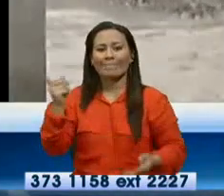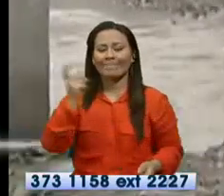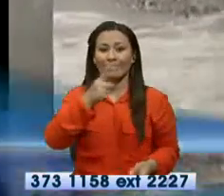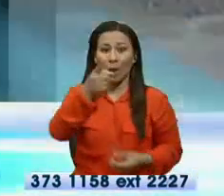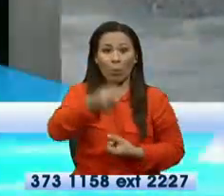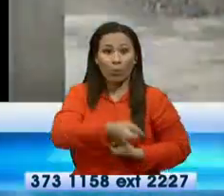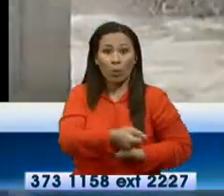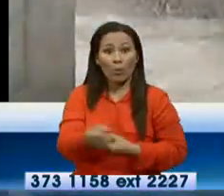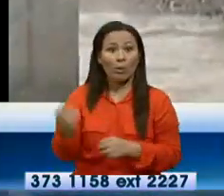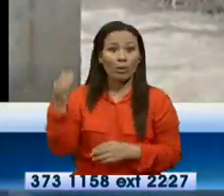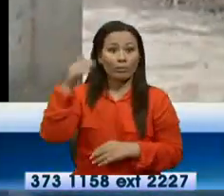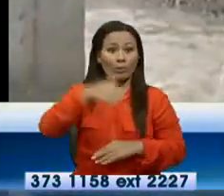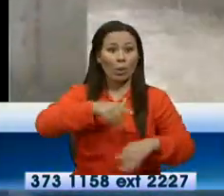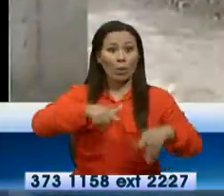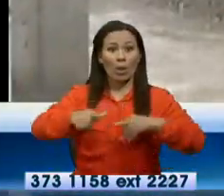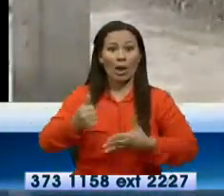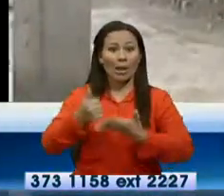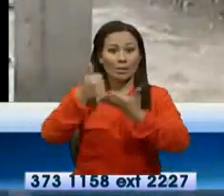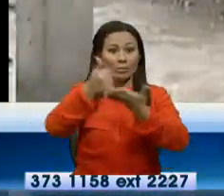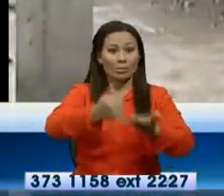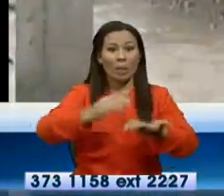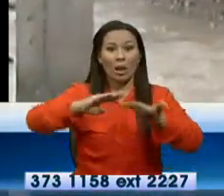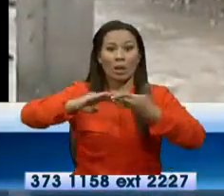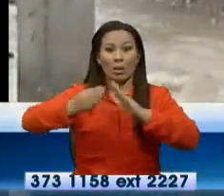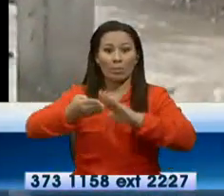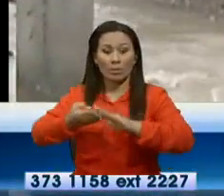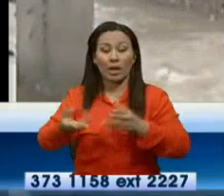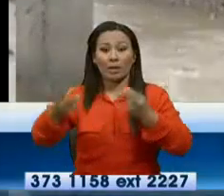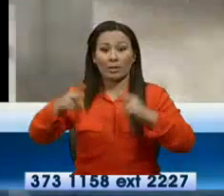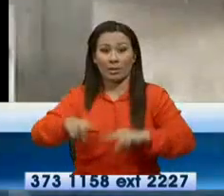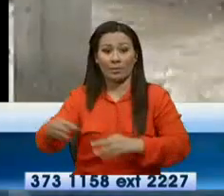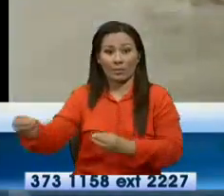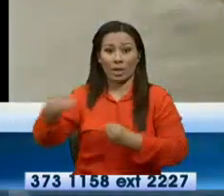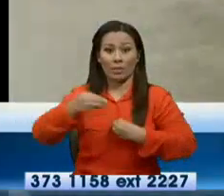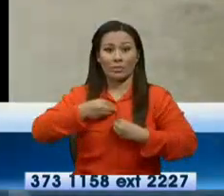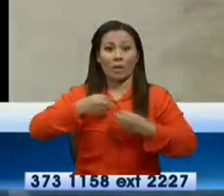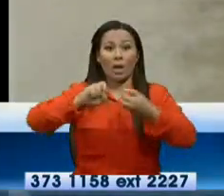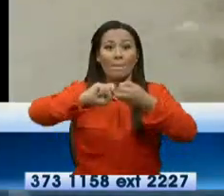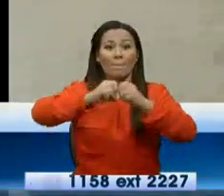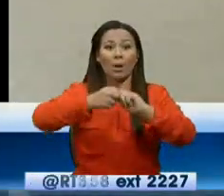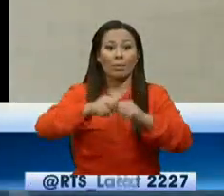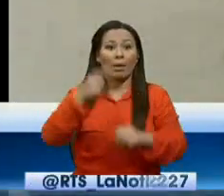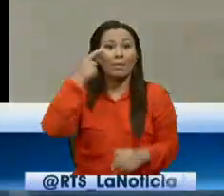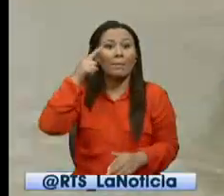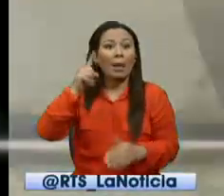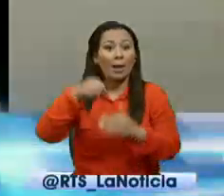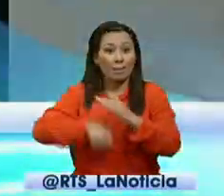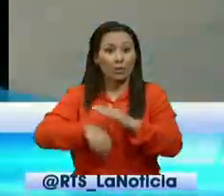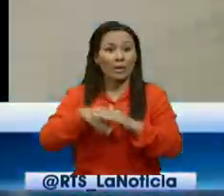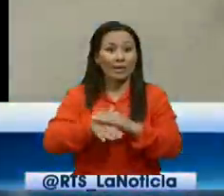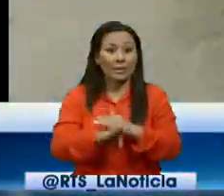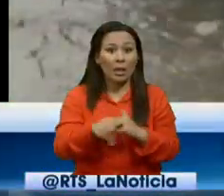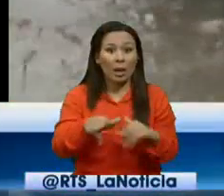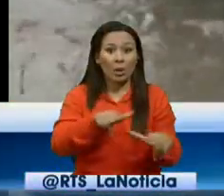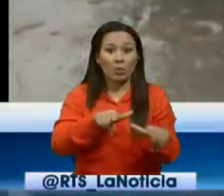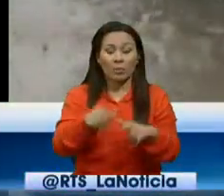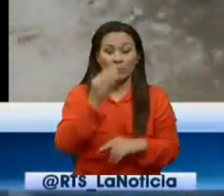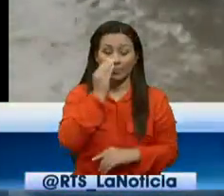para ofrecer su ayuda a la comunidad también presentaron problemas para poder ingresar hasta este